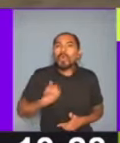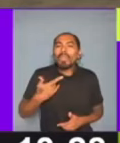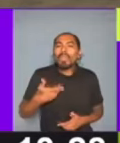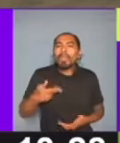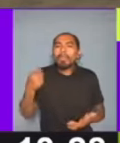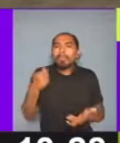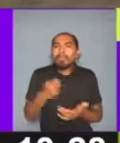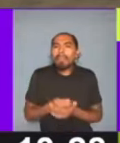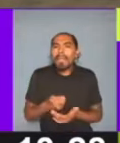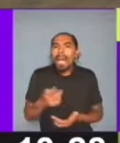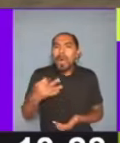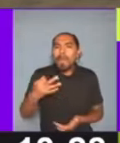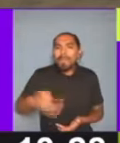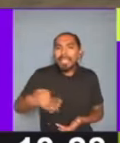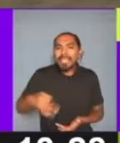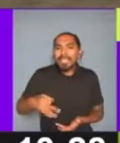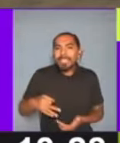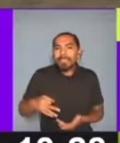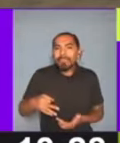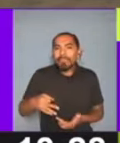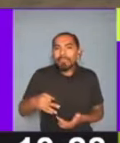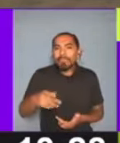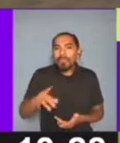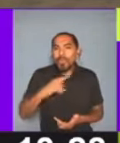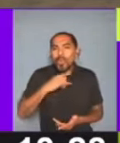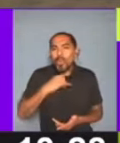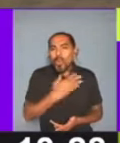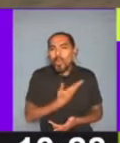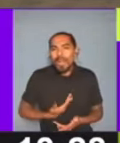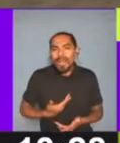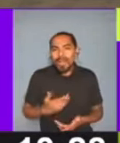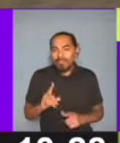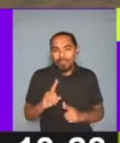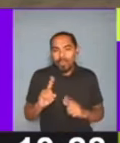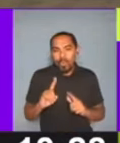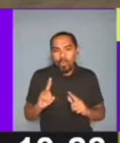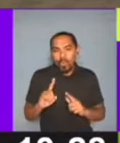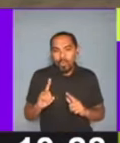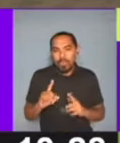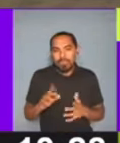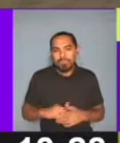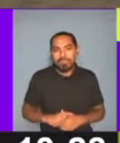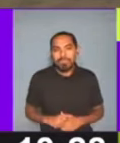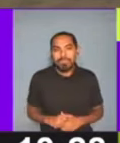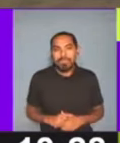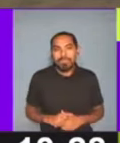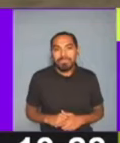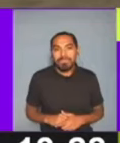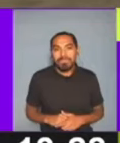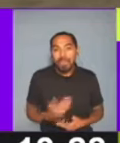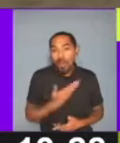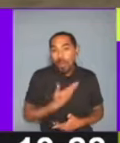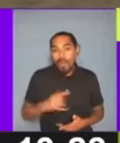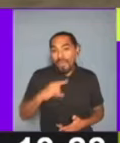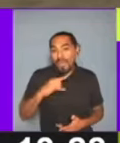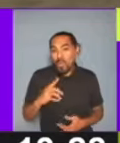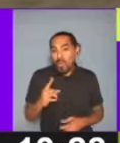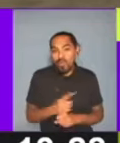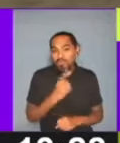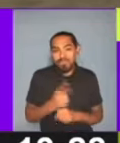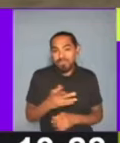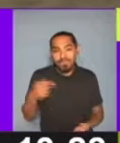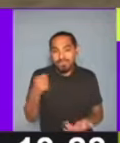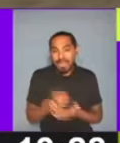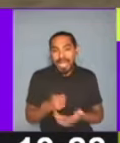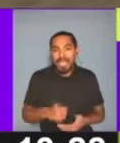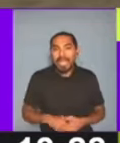un subsidio que puede dar la provincia. Esto fue negativo en la jornada de ayer y ahora está ya el desenlace con las medidas de fuerza que se van a mantener